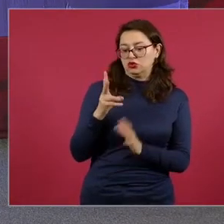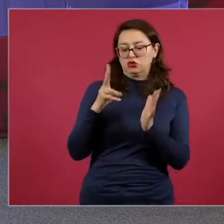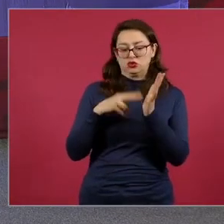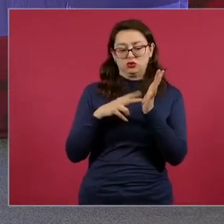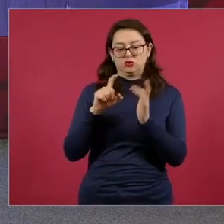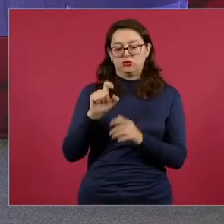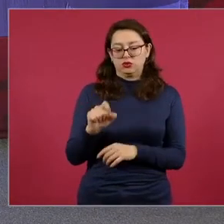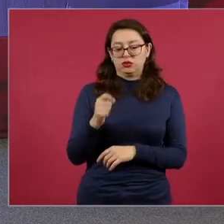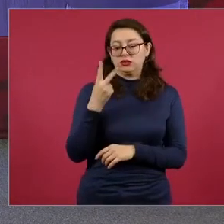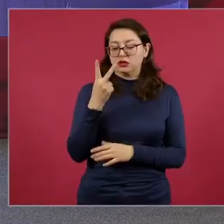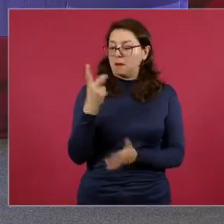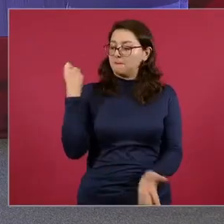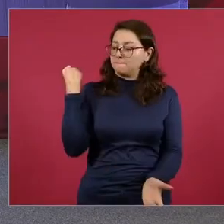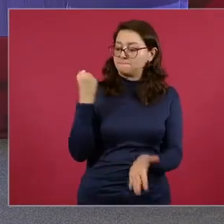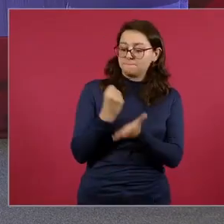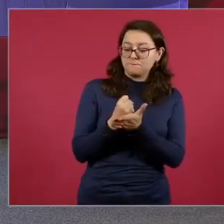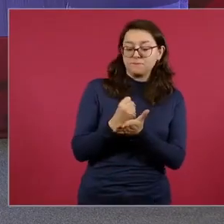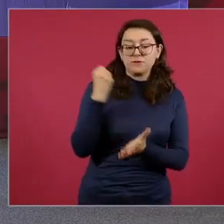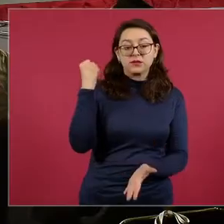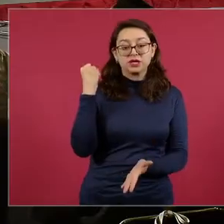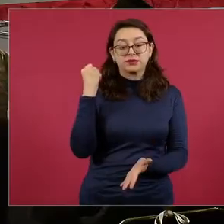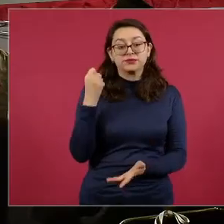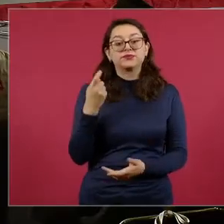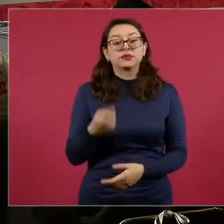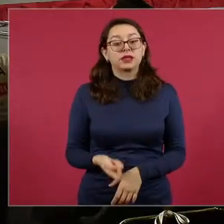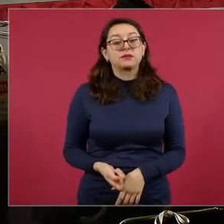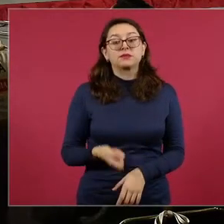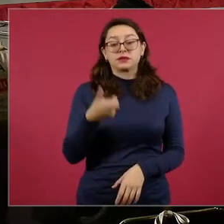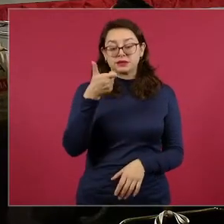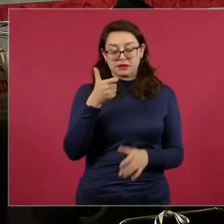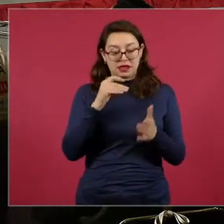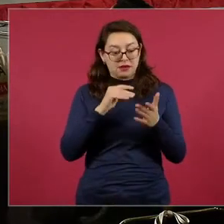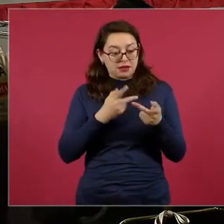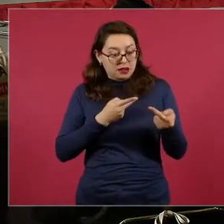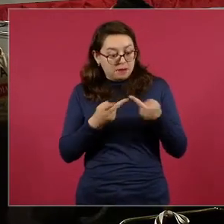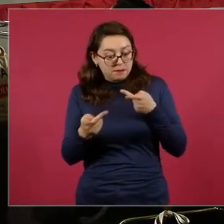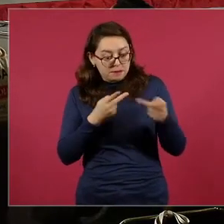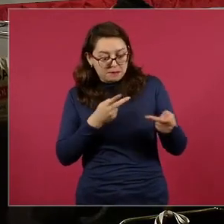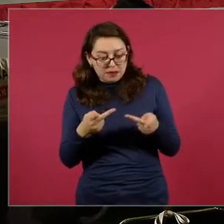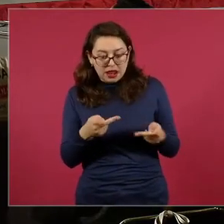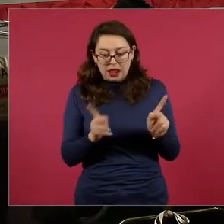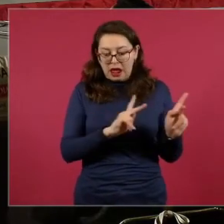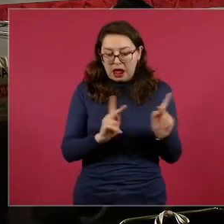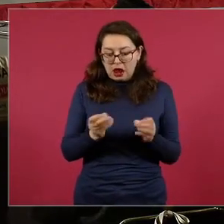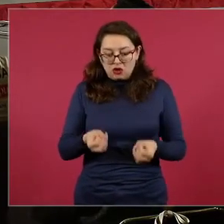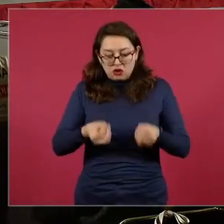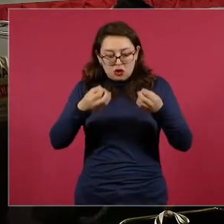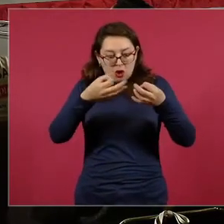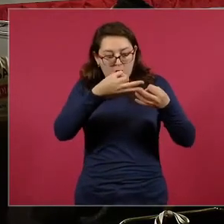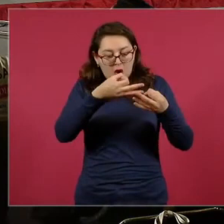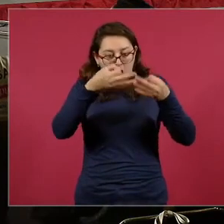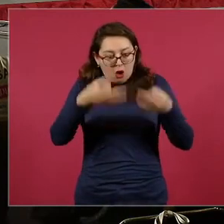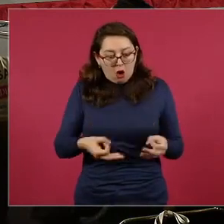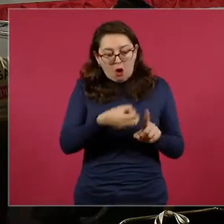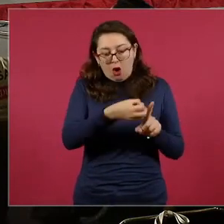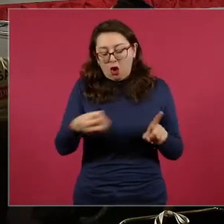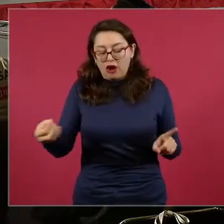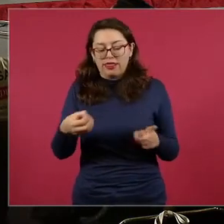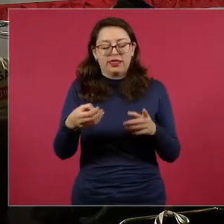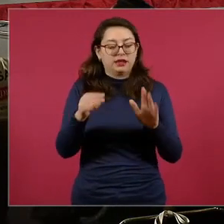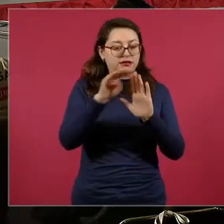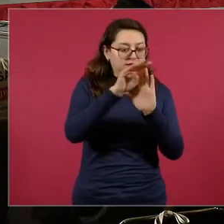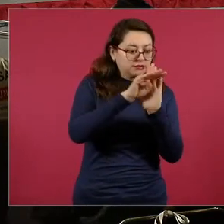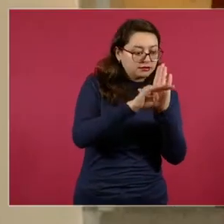octubre de 2022. Es la primera vez que se hace una estrategia y un esfuerzo de esta magnitud, de